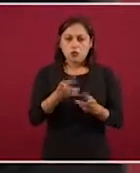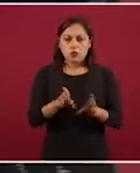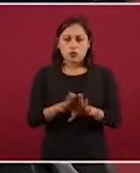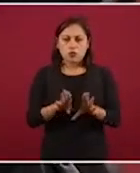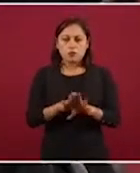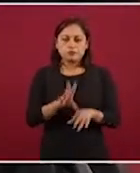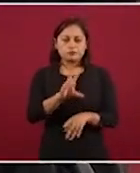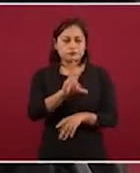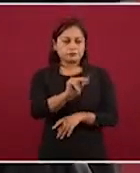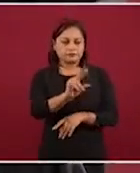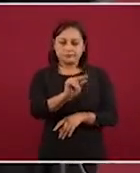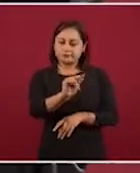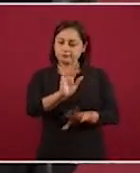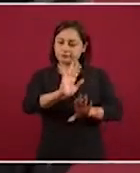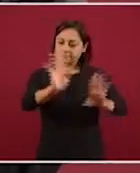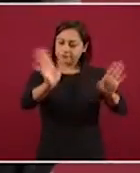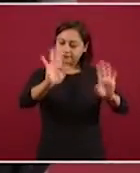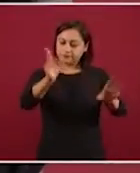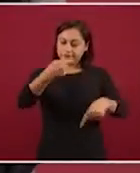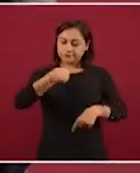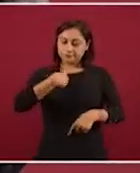yo nada más tengo un amo,